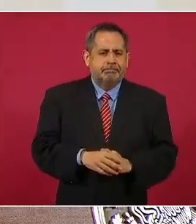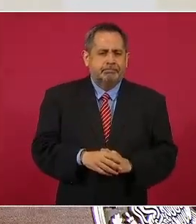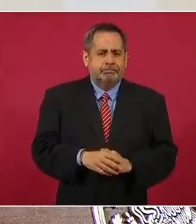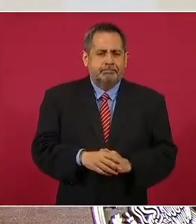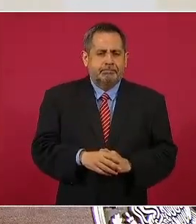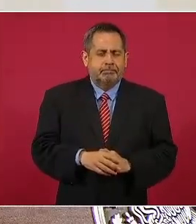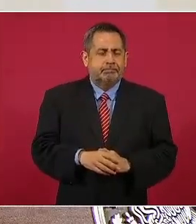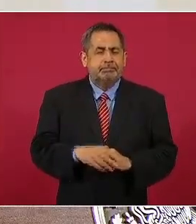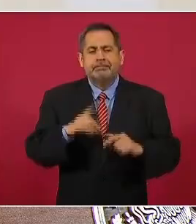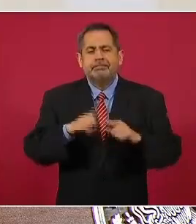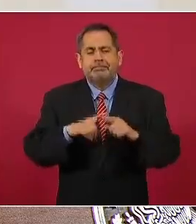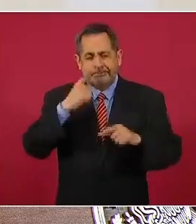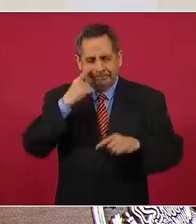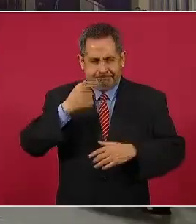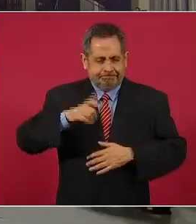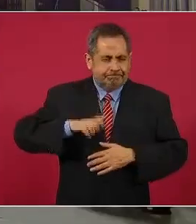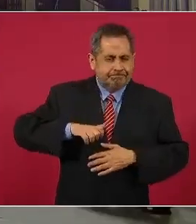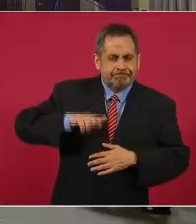A ver, que levanten la mano